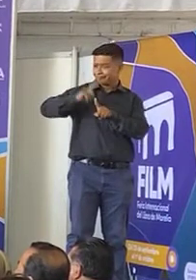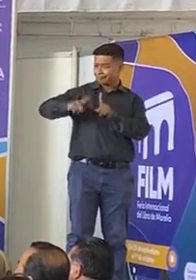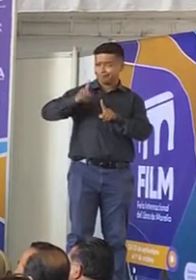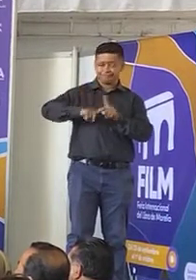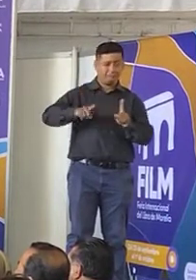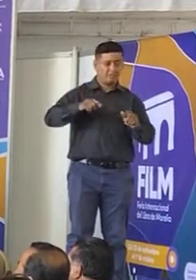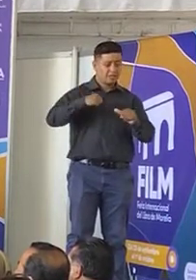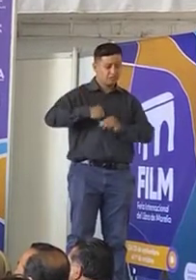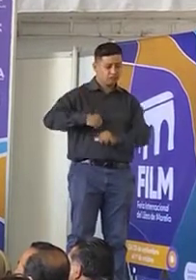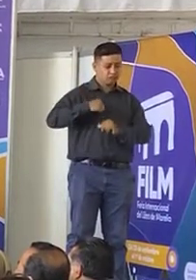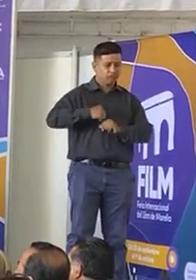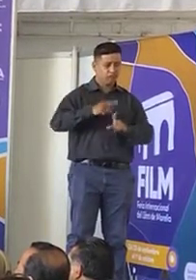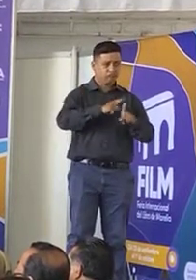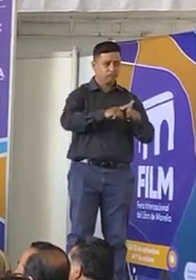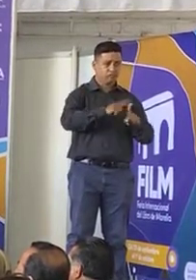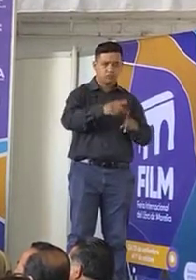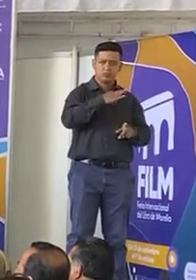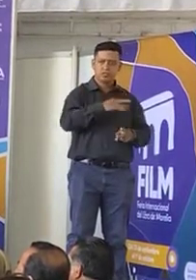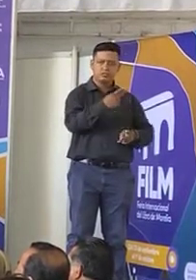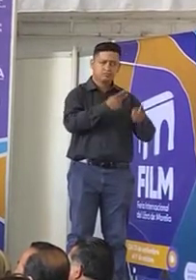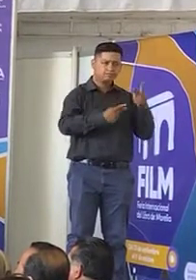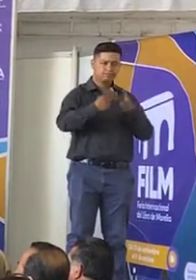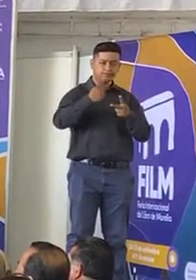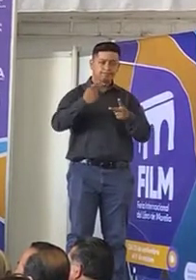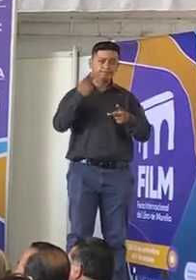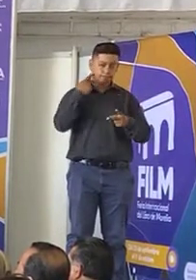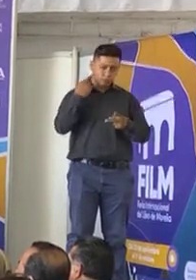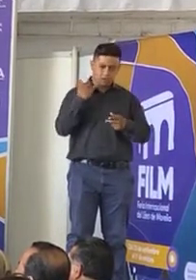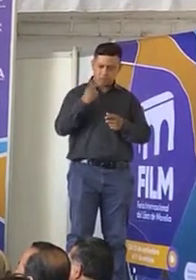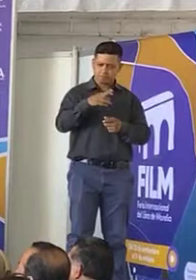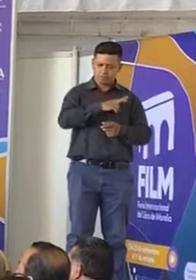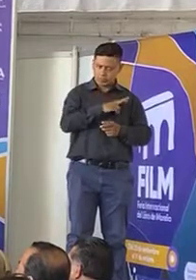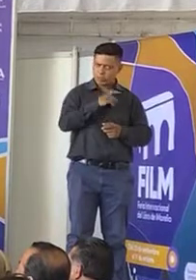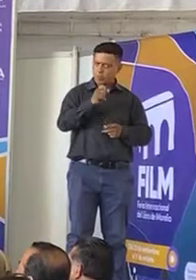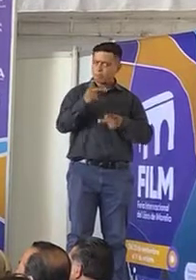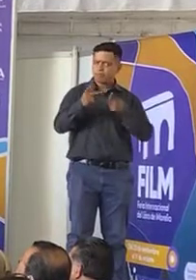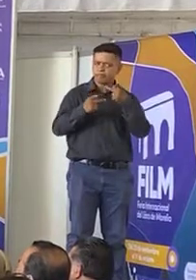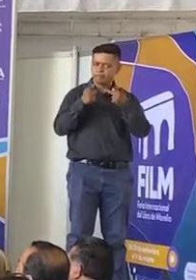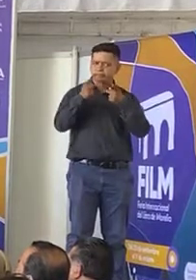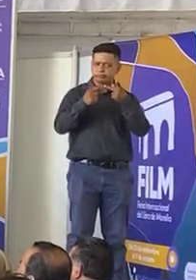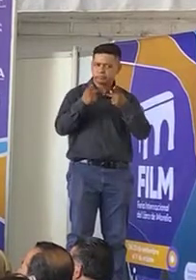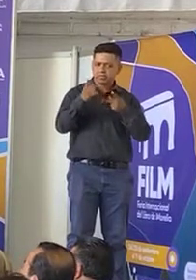tendremos la oportunidad de escuchar sus visiones, de conocer